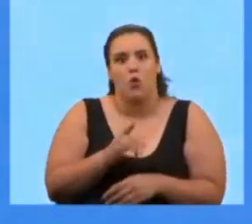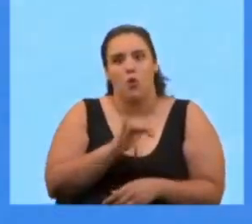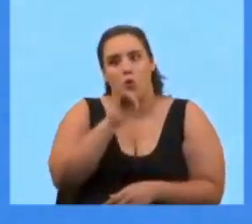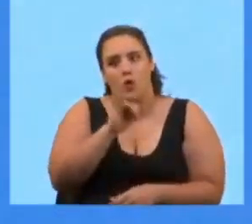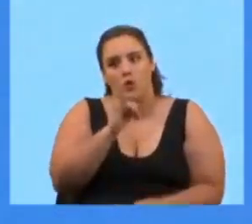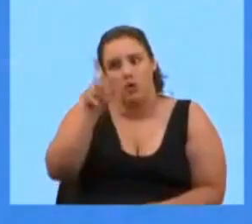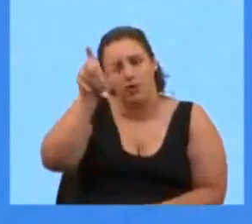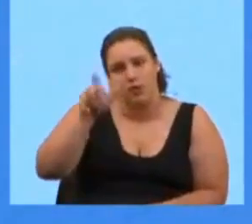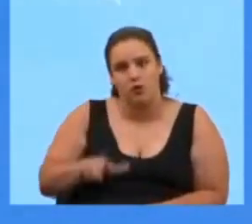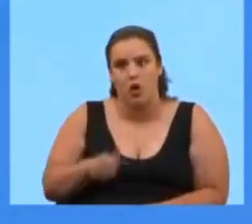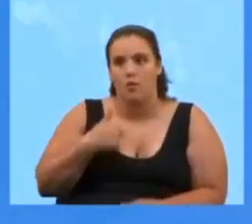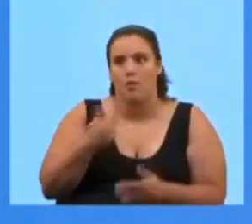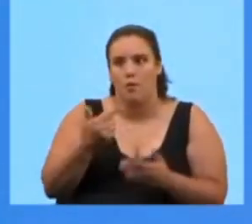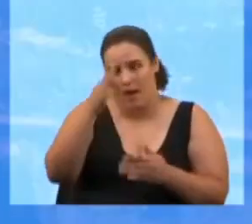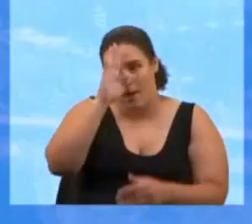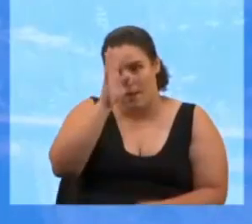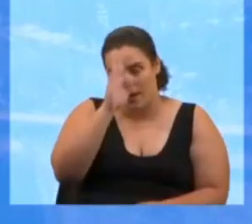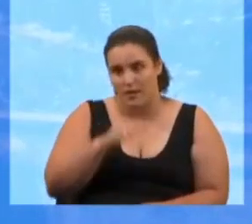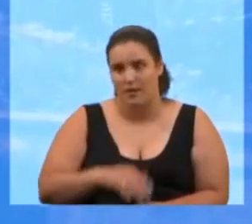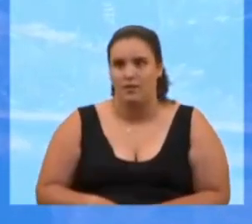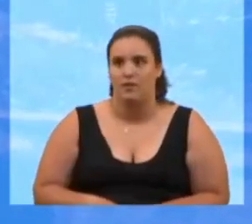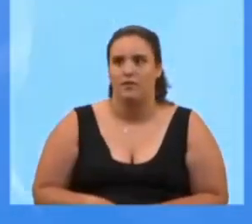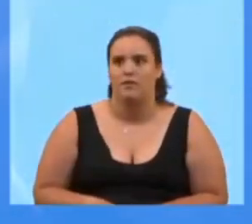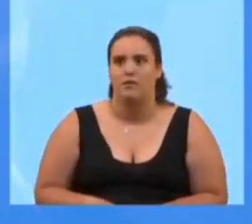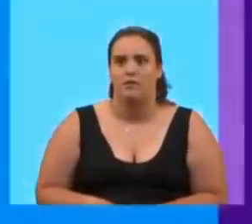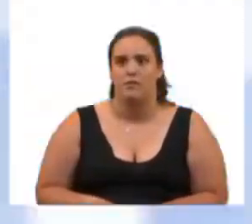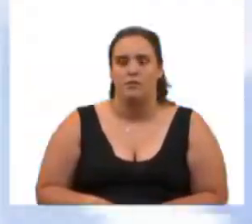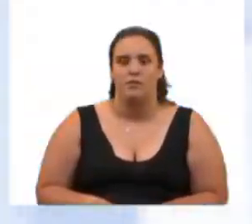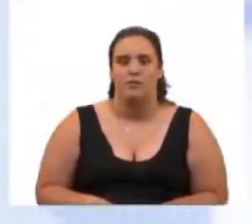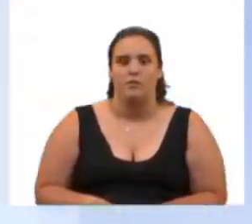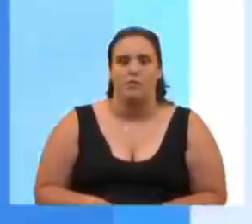recluta y todo puede pasar.